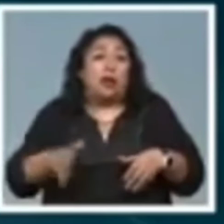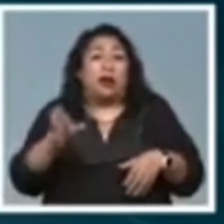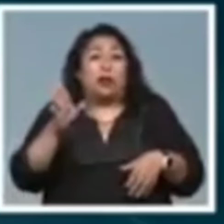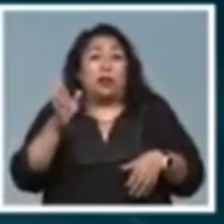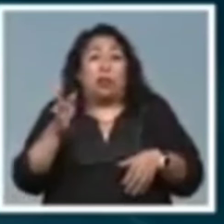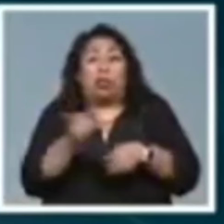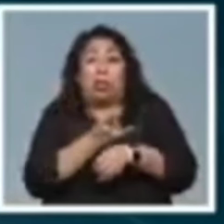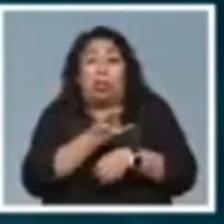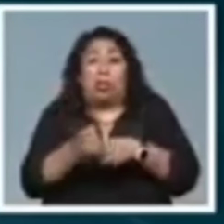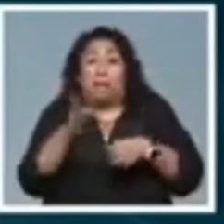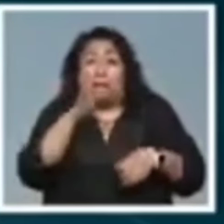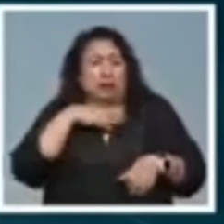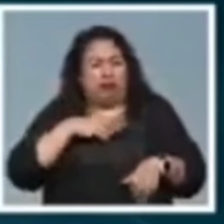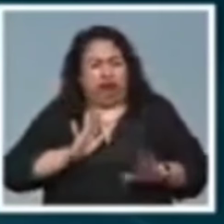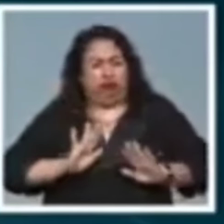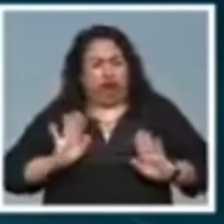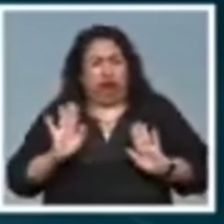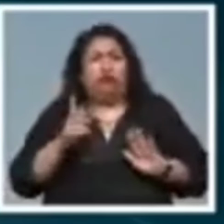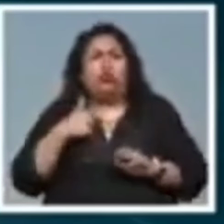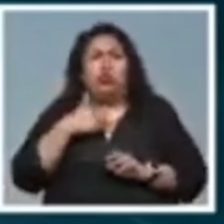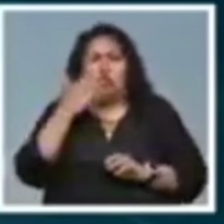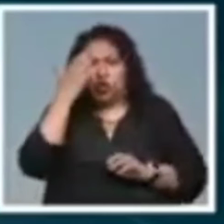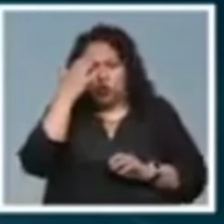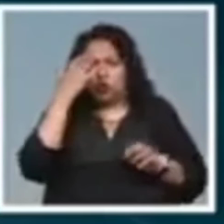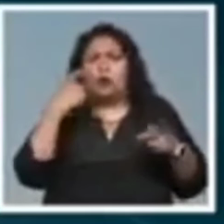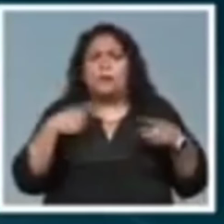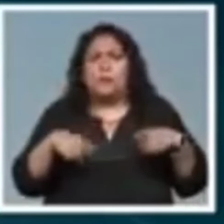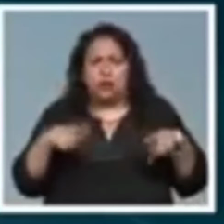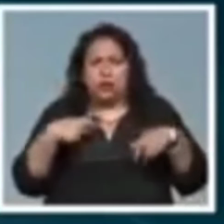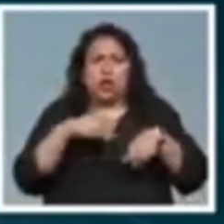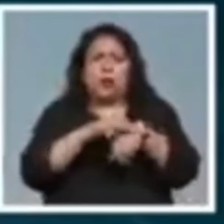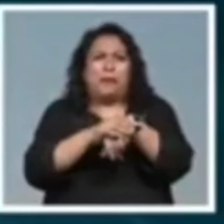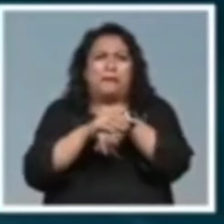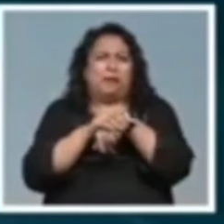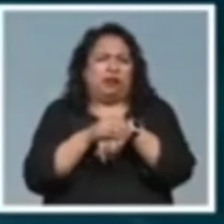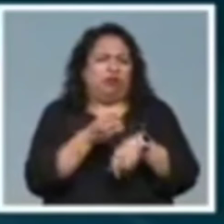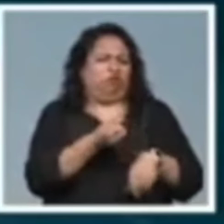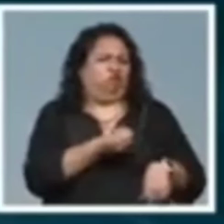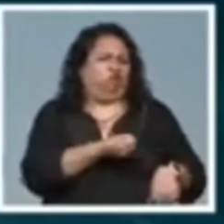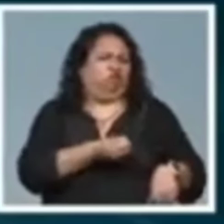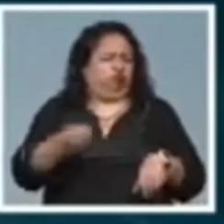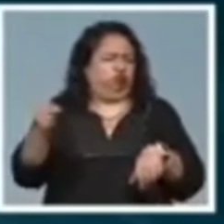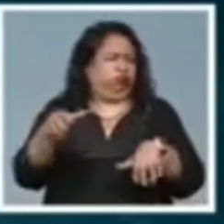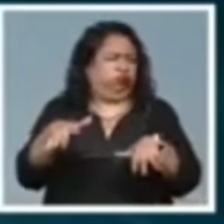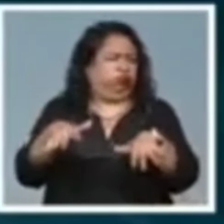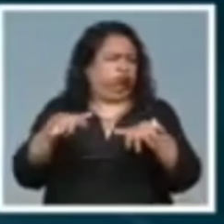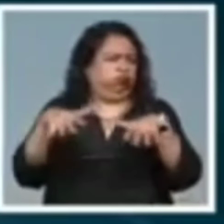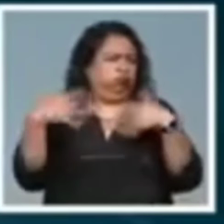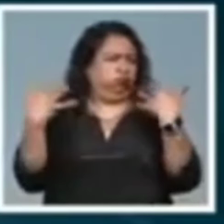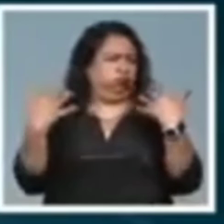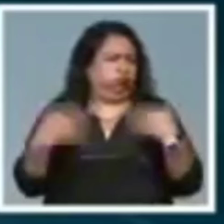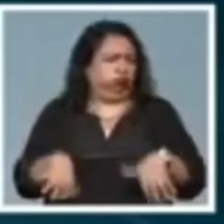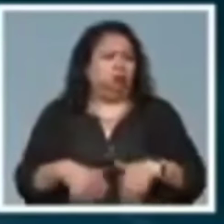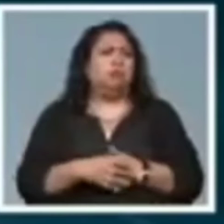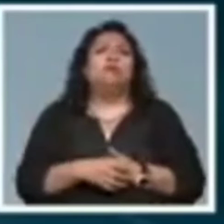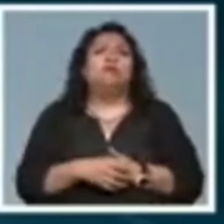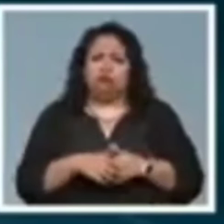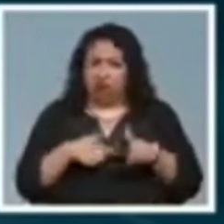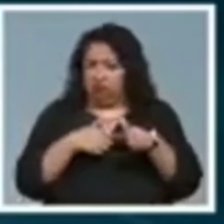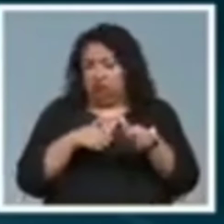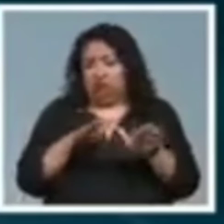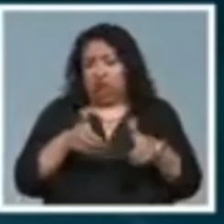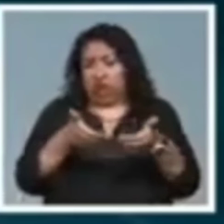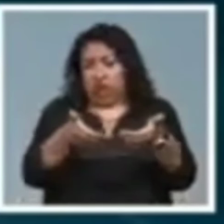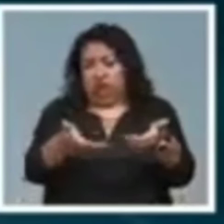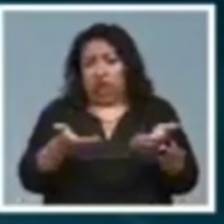malo. Yo conozco personajes, yo conozco amigos que son muy brillantes, muy, muy brillantes, y siguen en la calle,